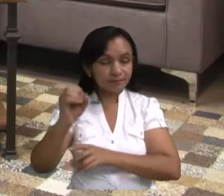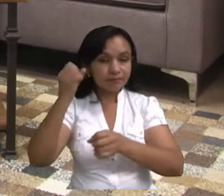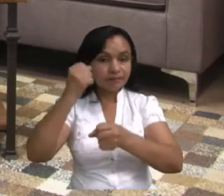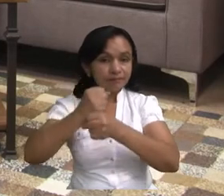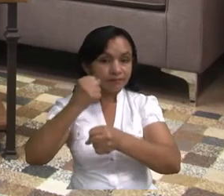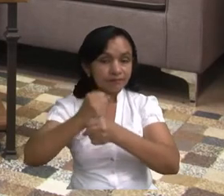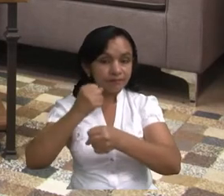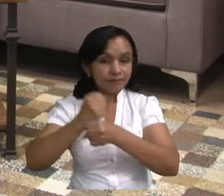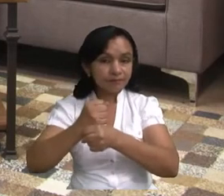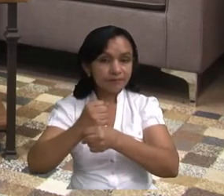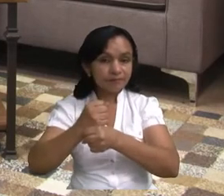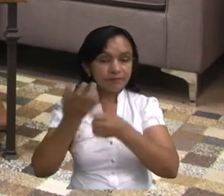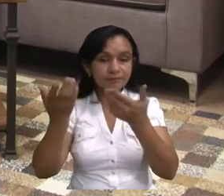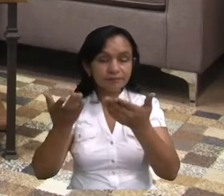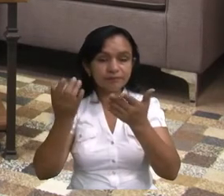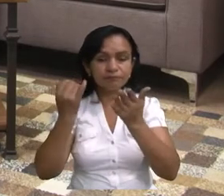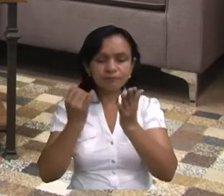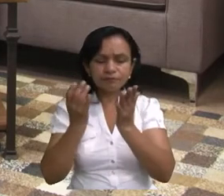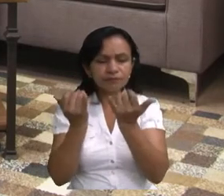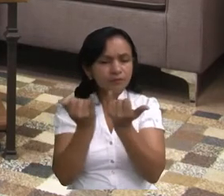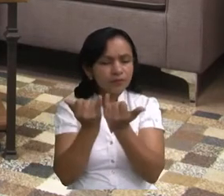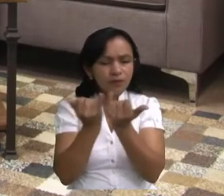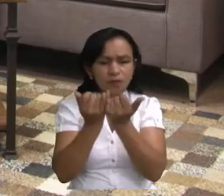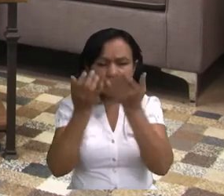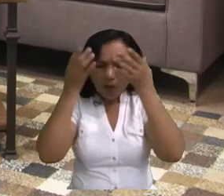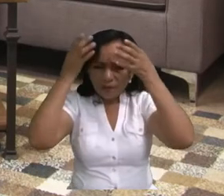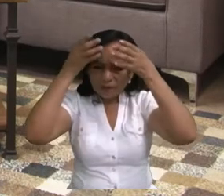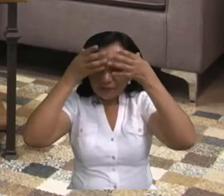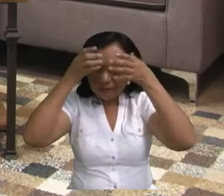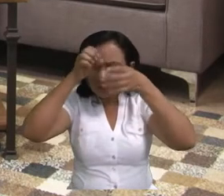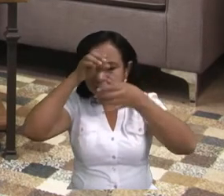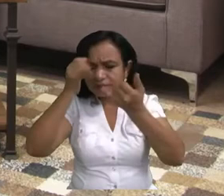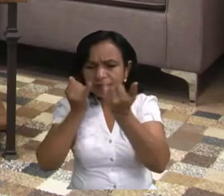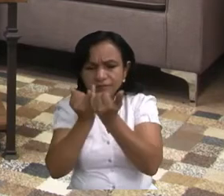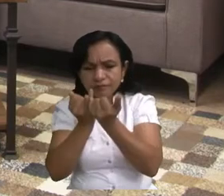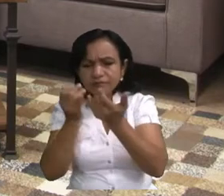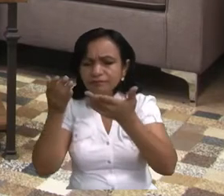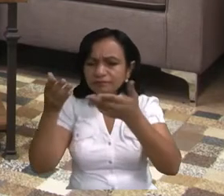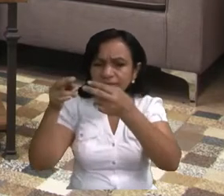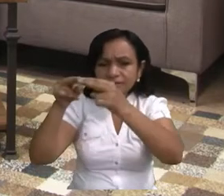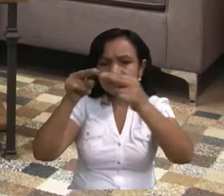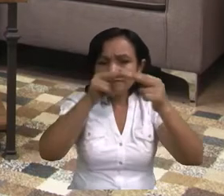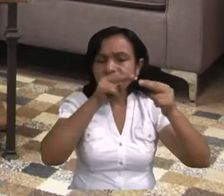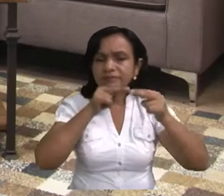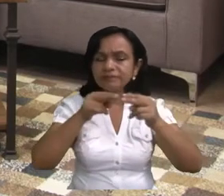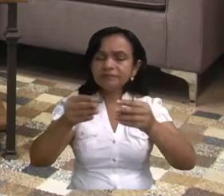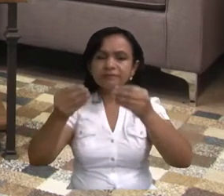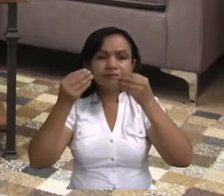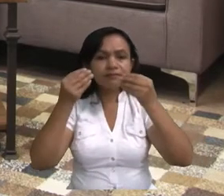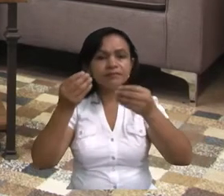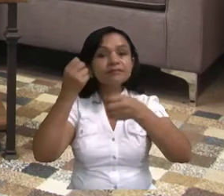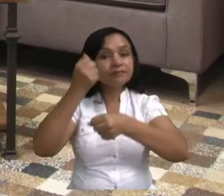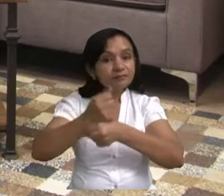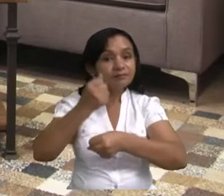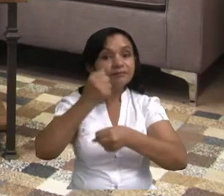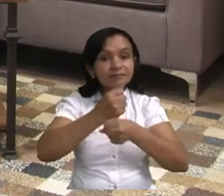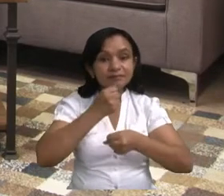trabajamos de las ingenierías, también están en contacto con sus homólogos. O sea que hay todo un trabajo